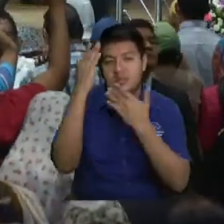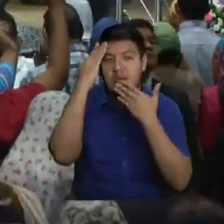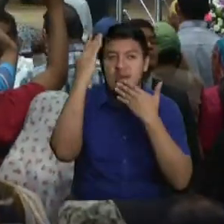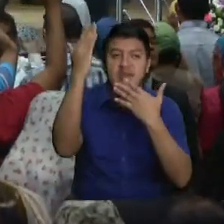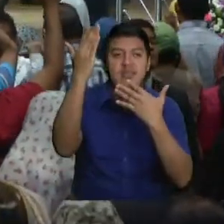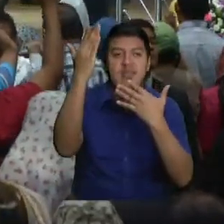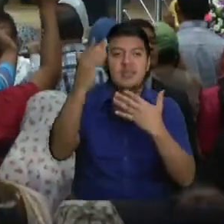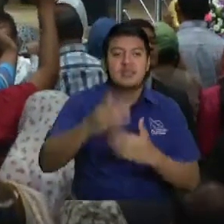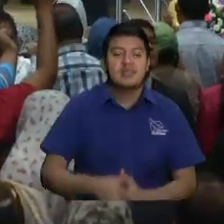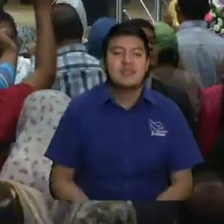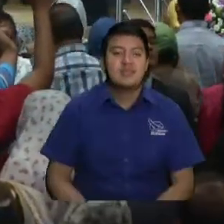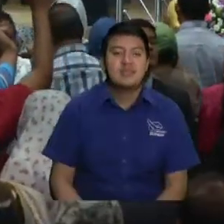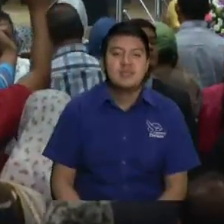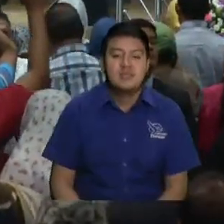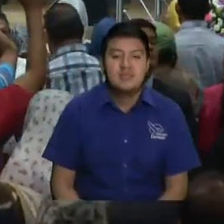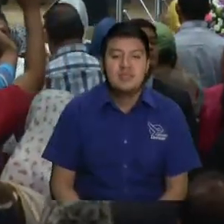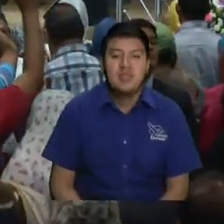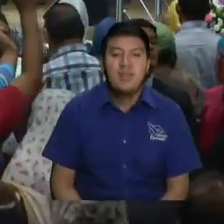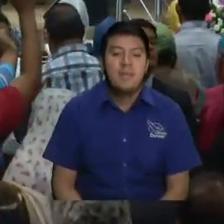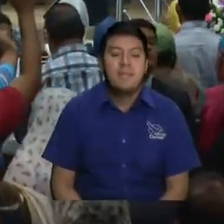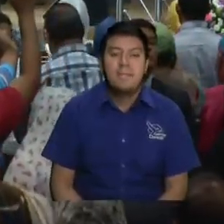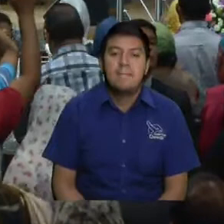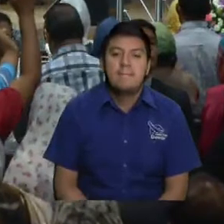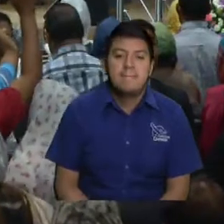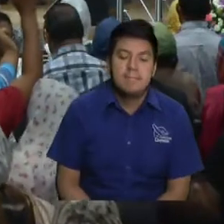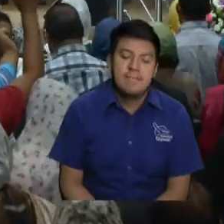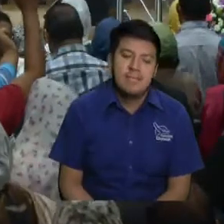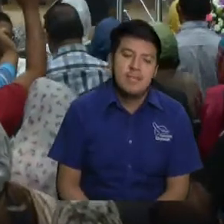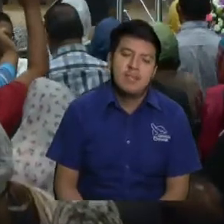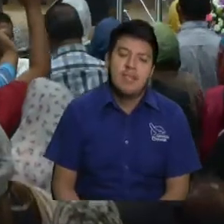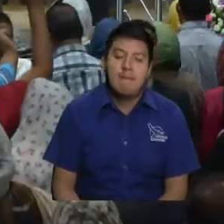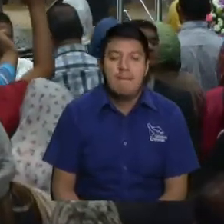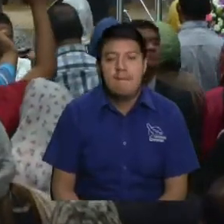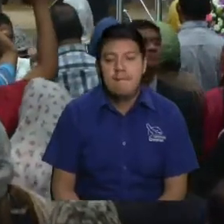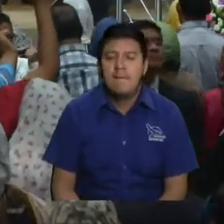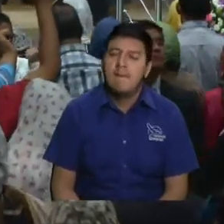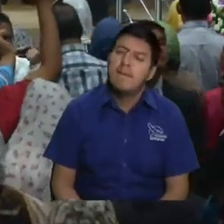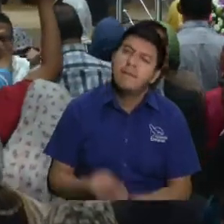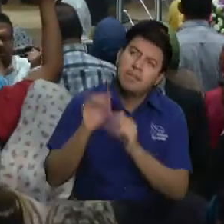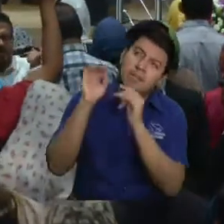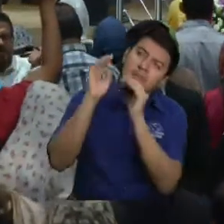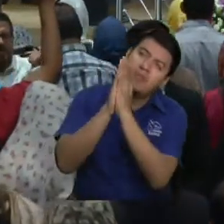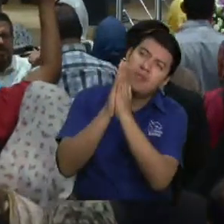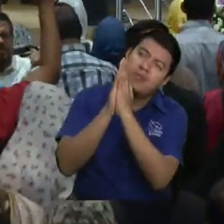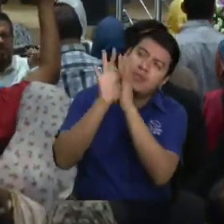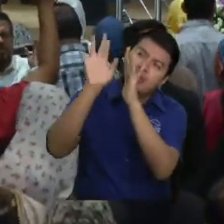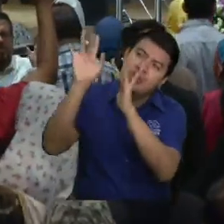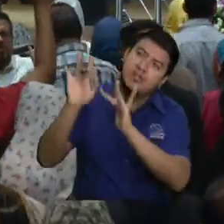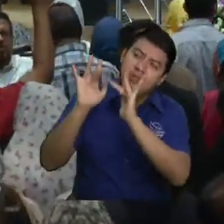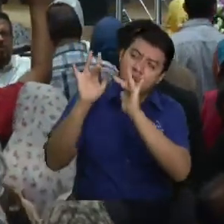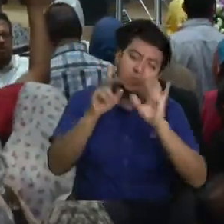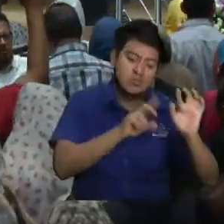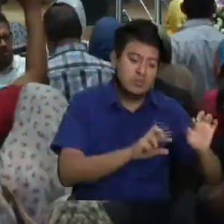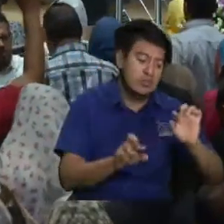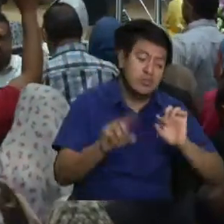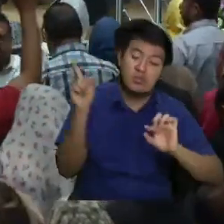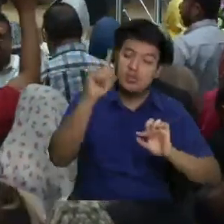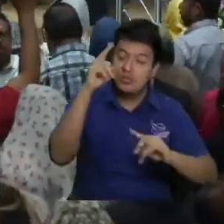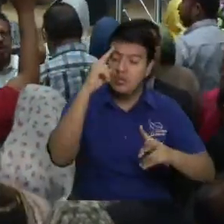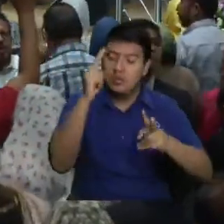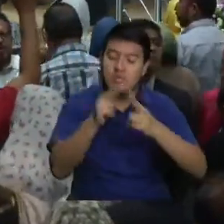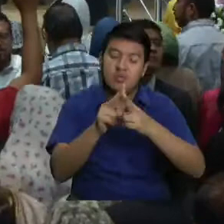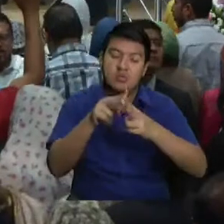papito. Aquellos que están acá que no te conocen, por favor, ten misericordia a ellos. Amén.